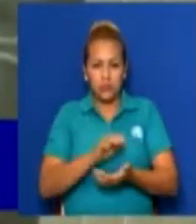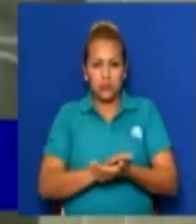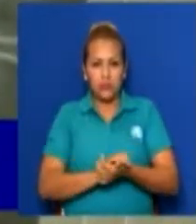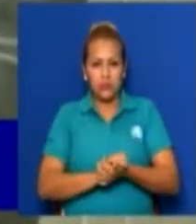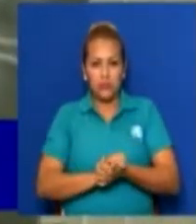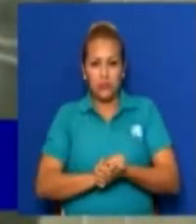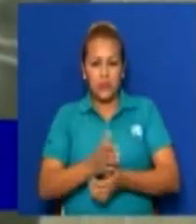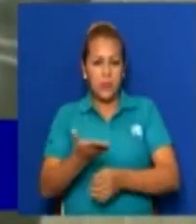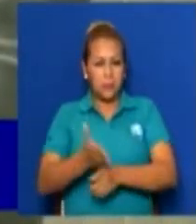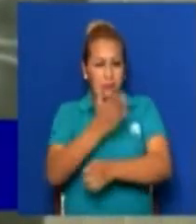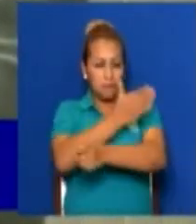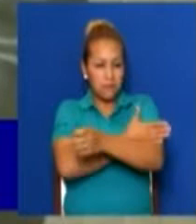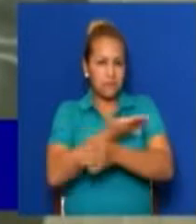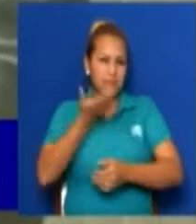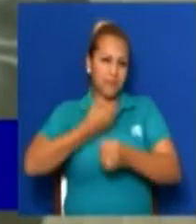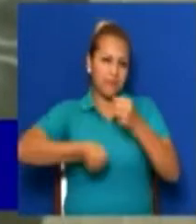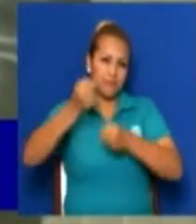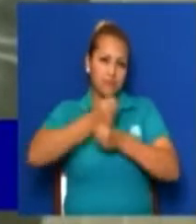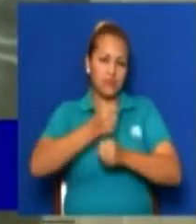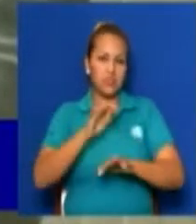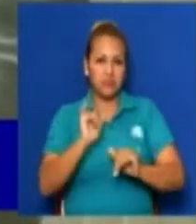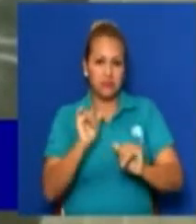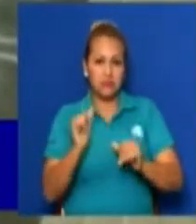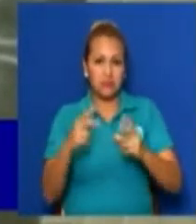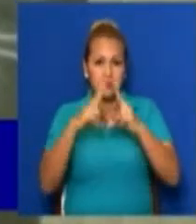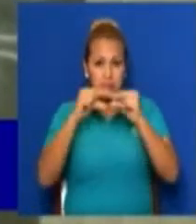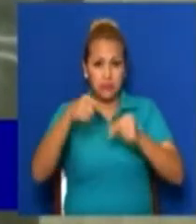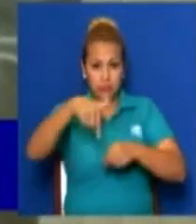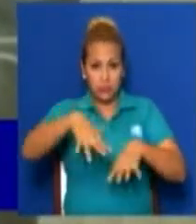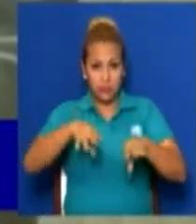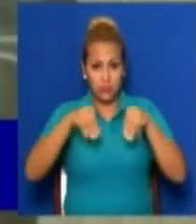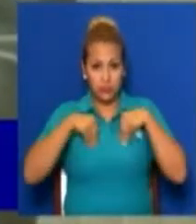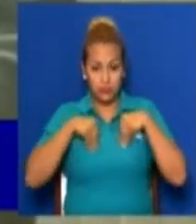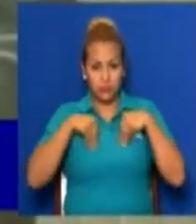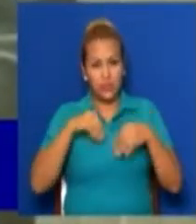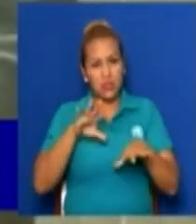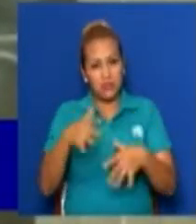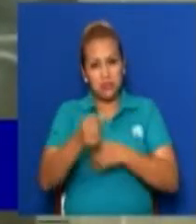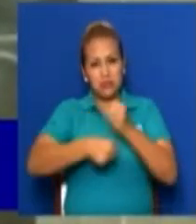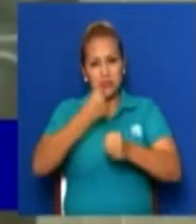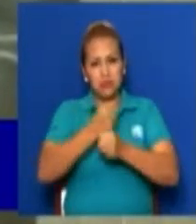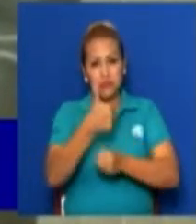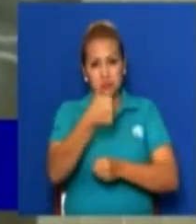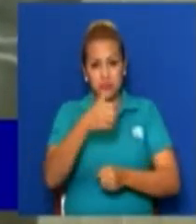Y Nicaragua lo ratificó en la década de los 60.